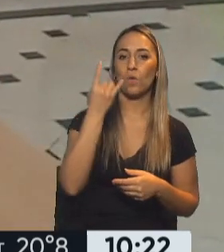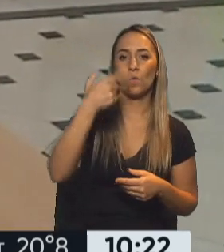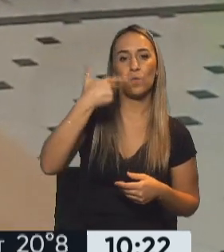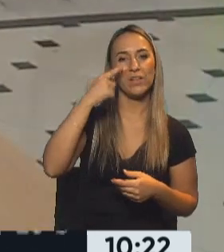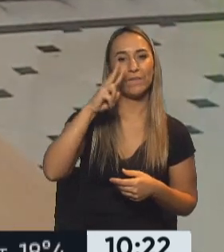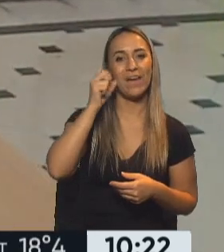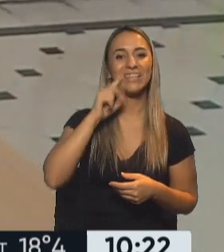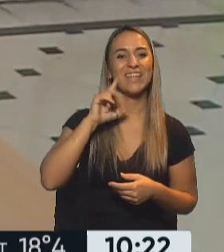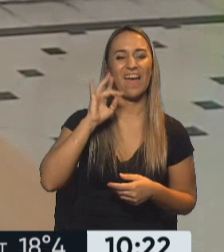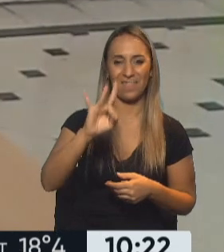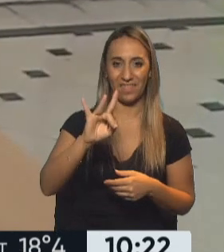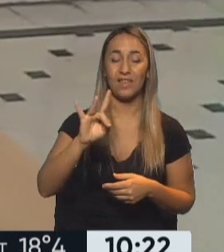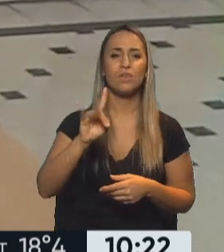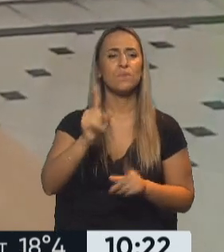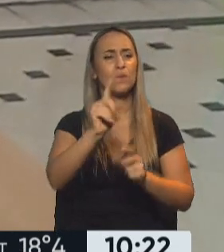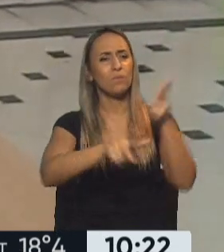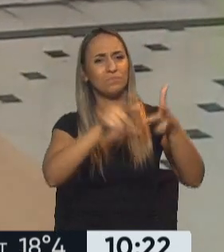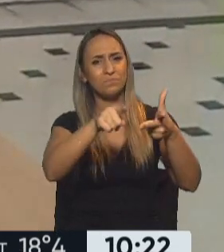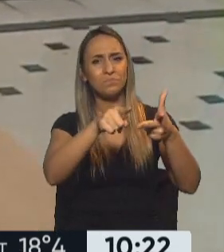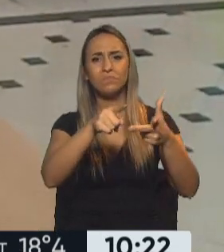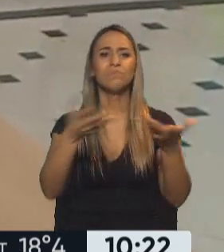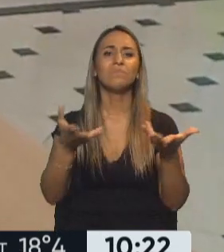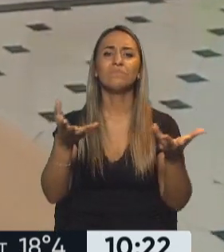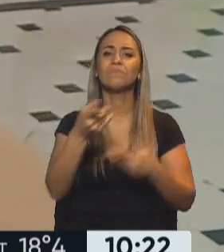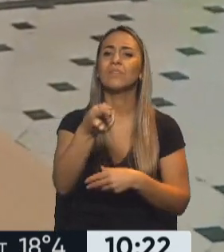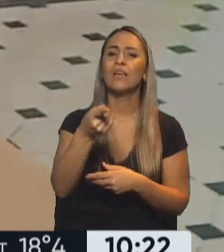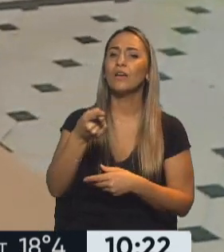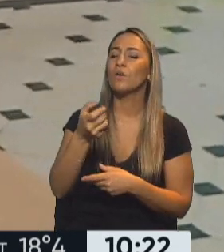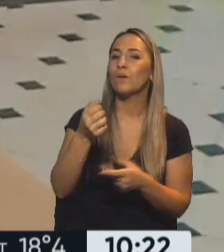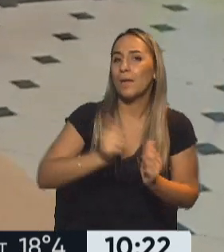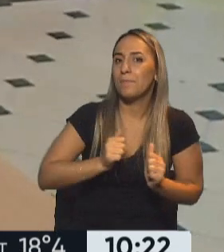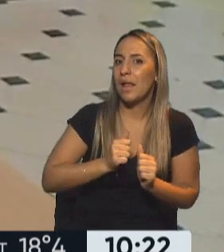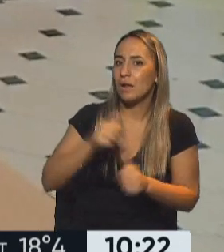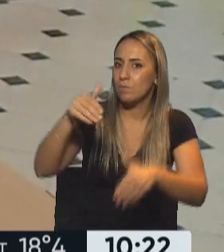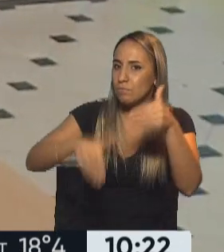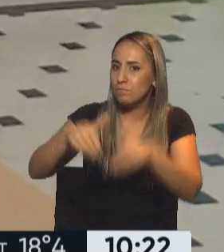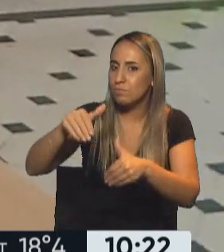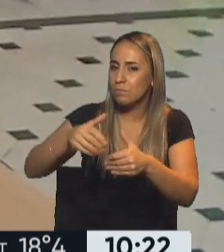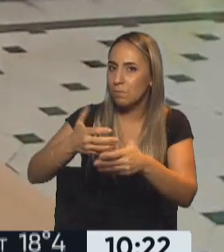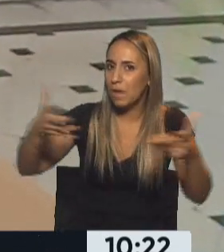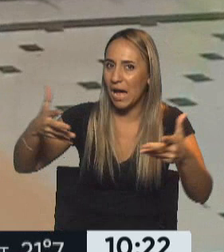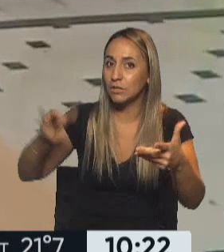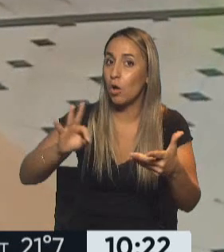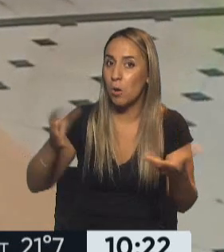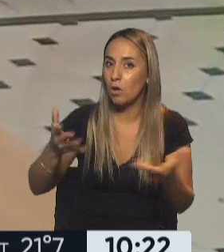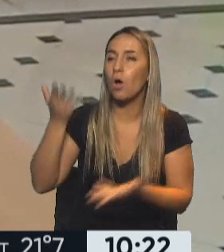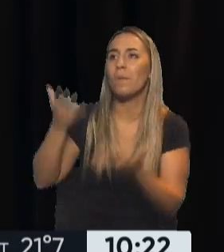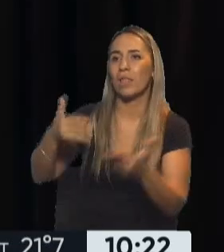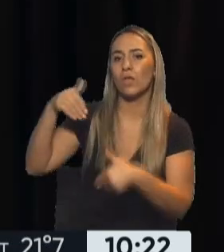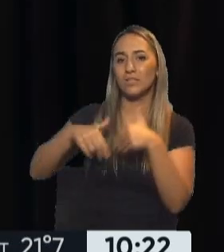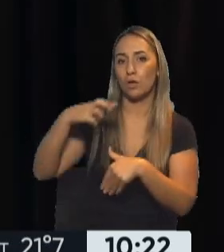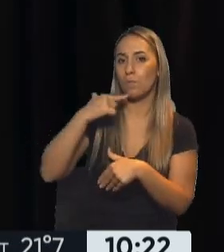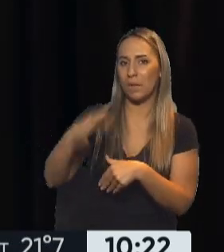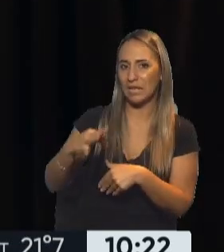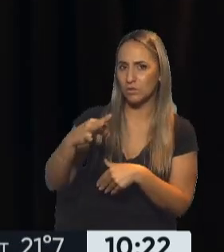usted recién mencionaba, ¿qué porcentaje más de electores esperan para el día de hoy con respecto a las PASO? Y después, en la elección PASO se vivió